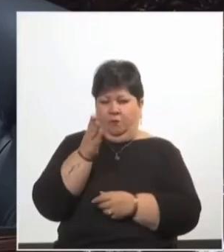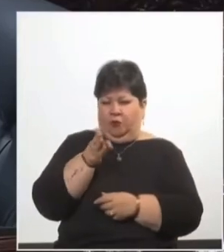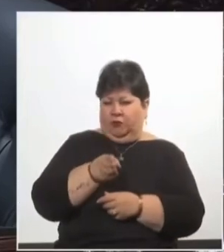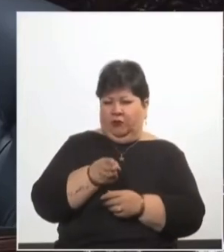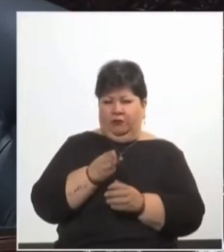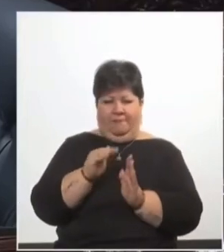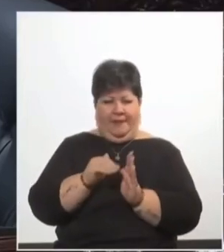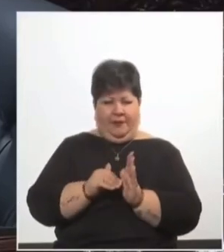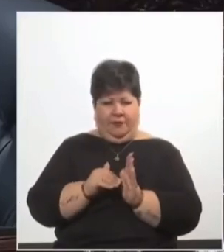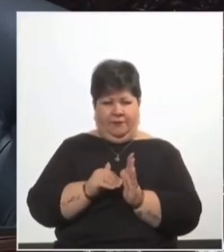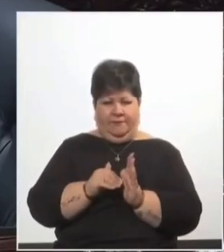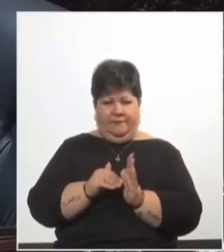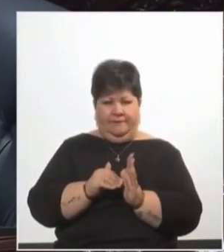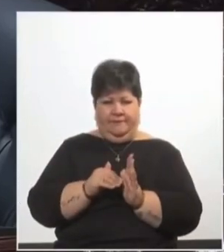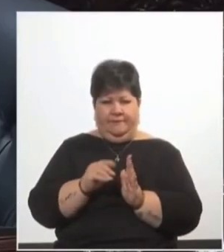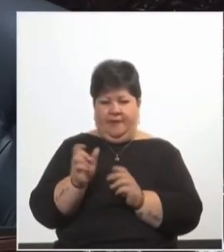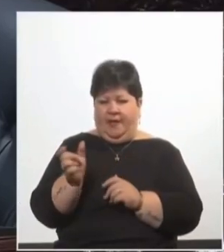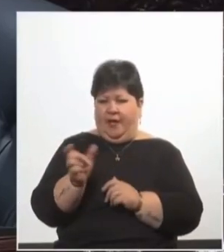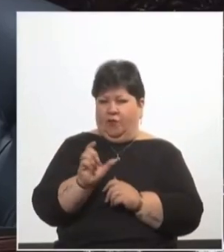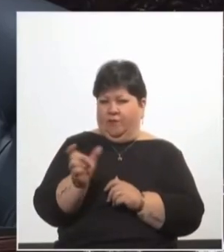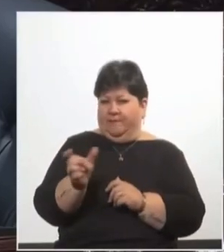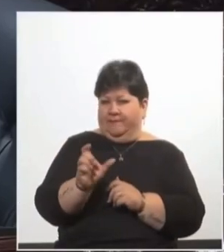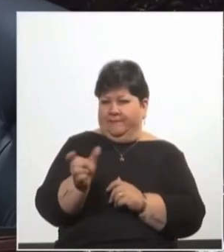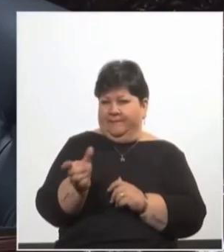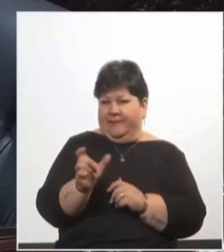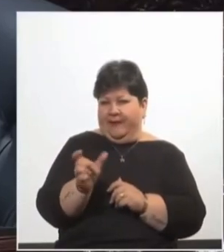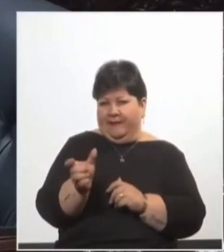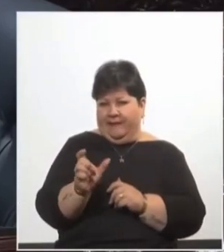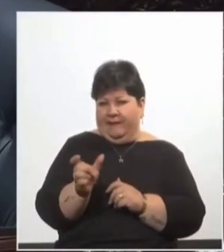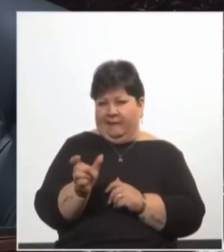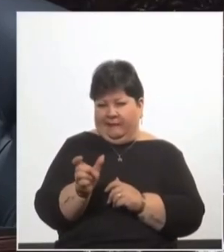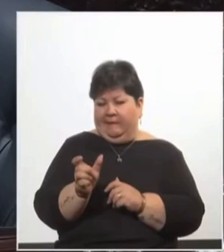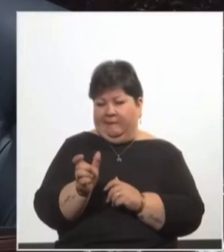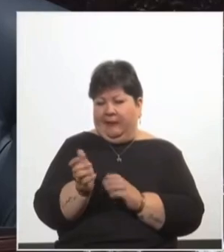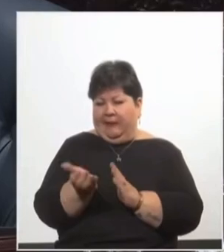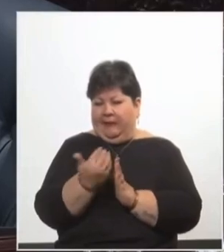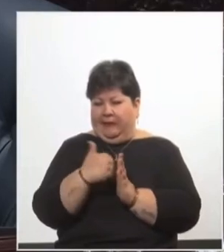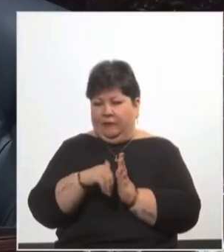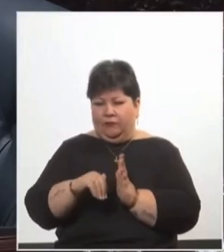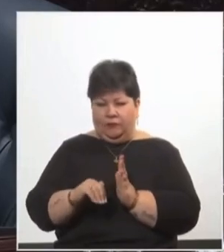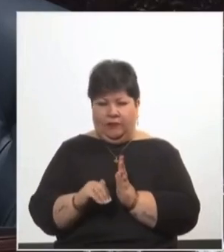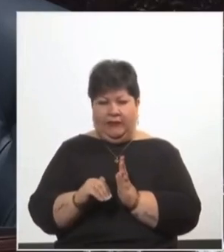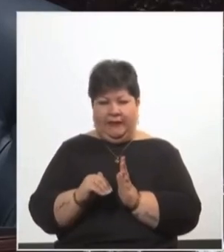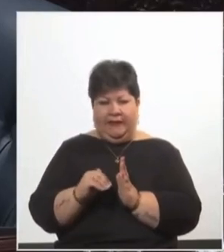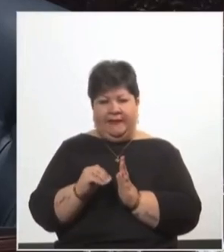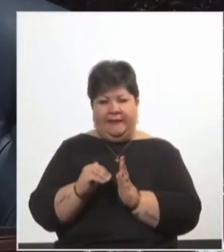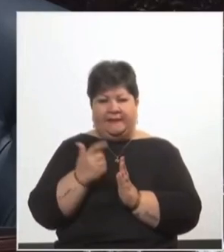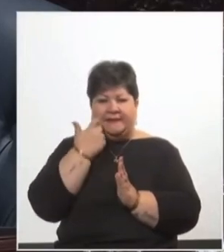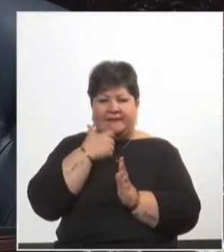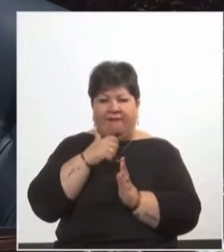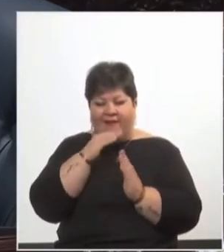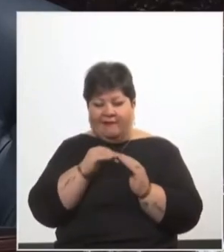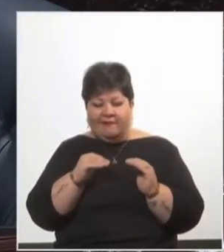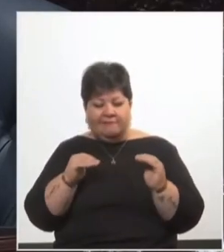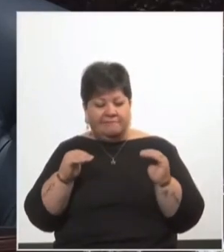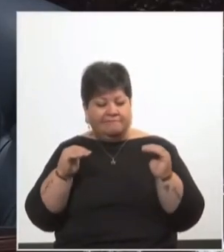2%, bueno, ¿hay o no hay un margen ahí para reducir ese tipo de inequidades?